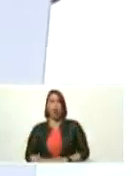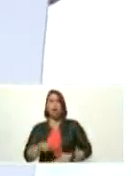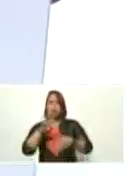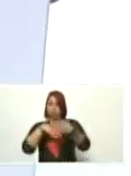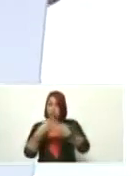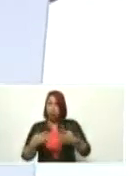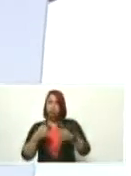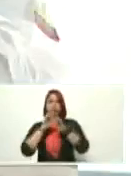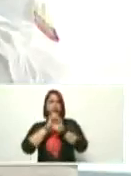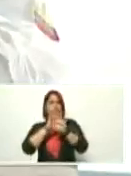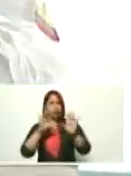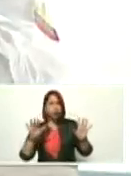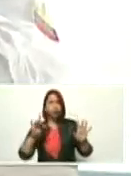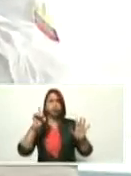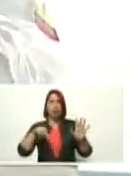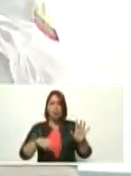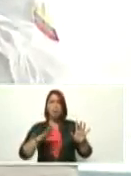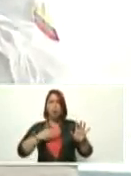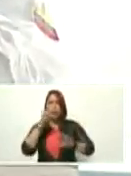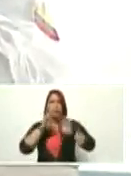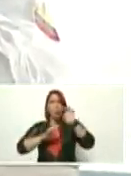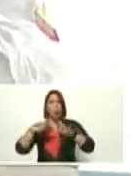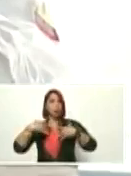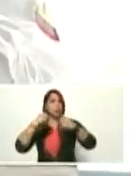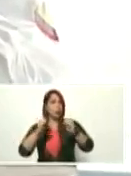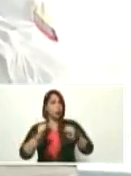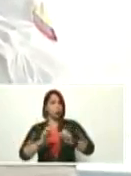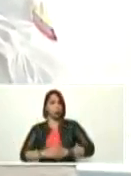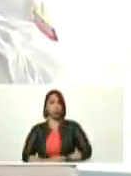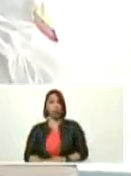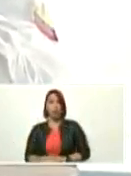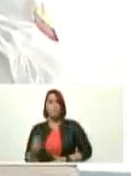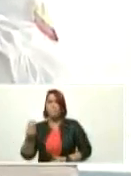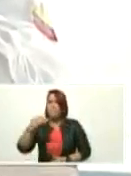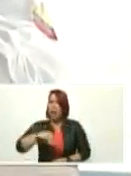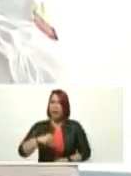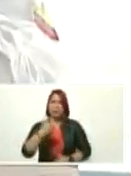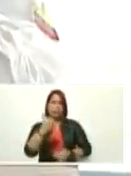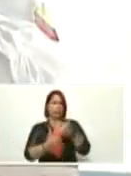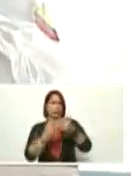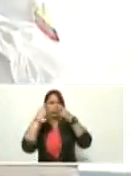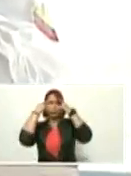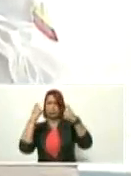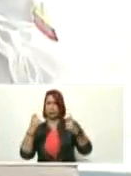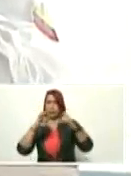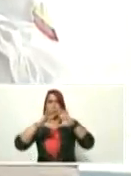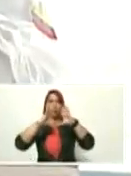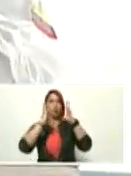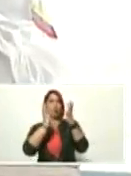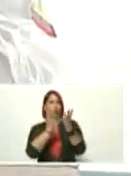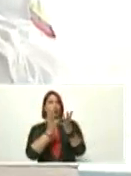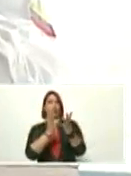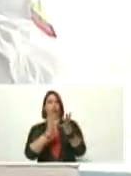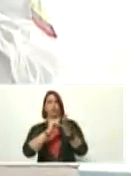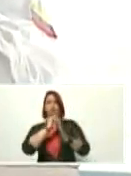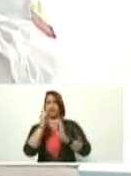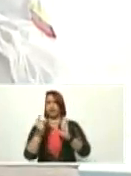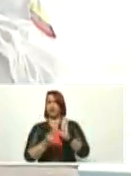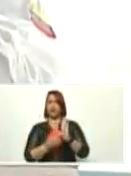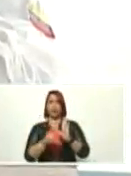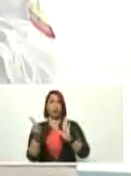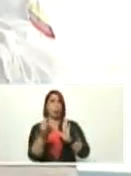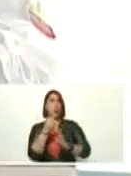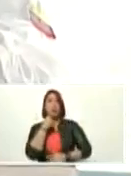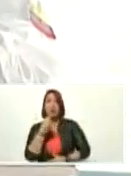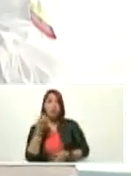transparente, auditable, seguro, el más avanzado del mundo entero. Y no lo